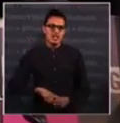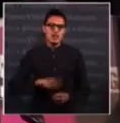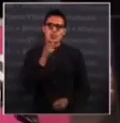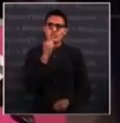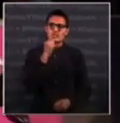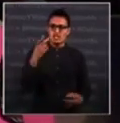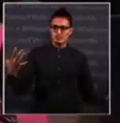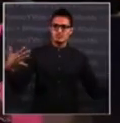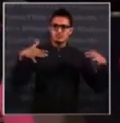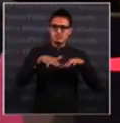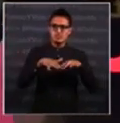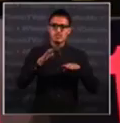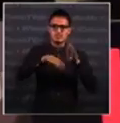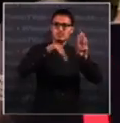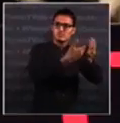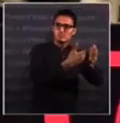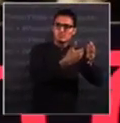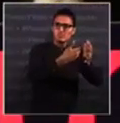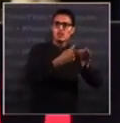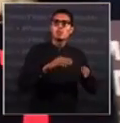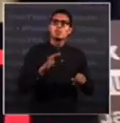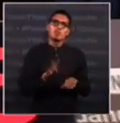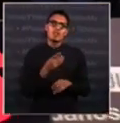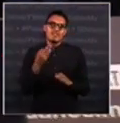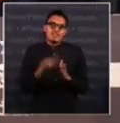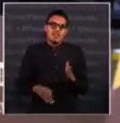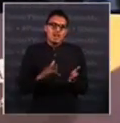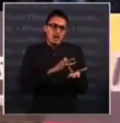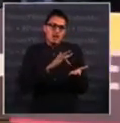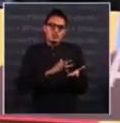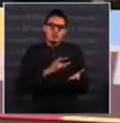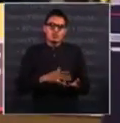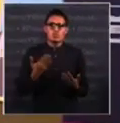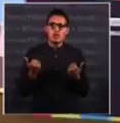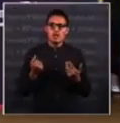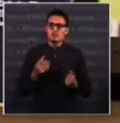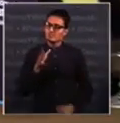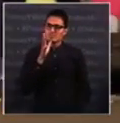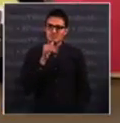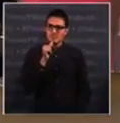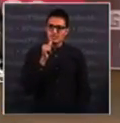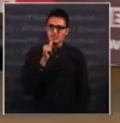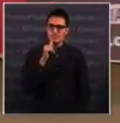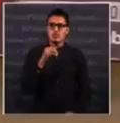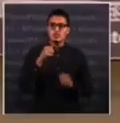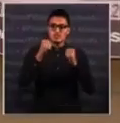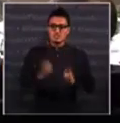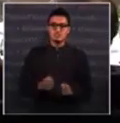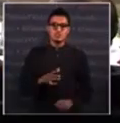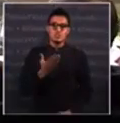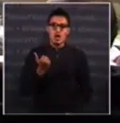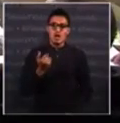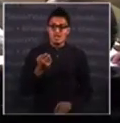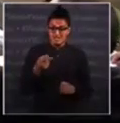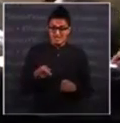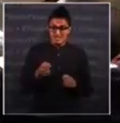en contra de la administración por falta de apoyo. No podemos seguir permitiéndolo. La inseguridad no se combate